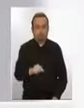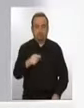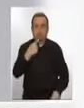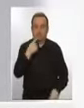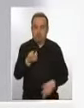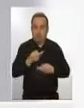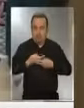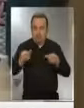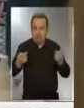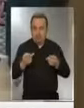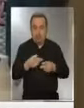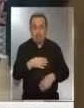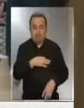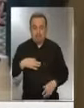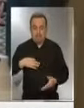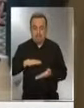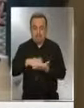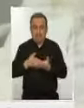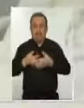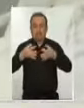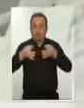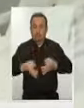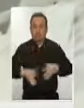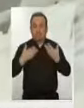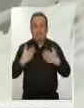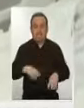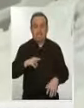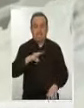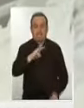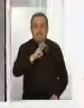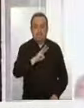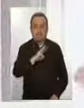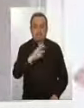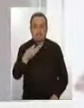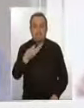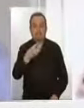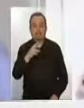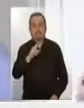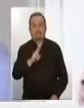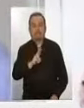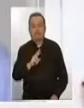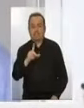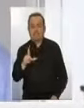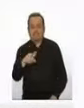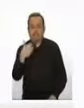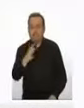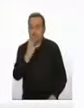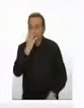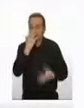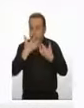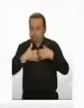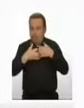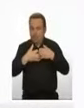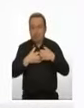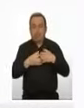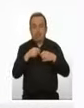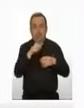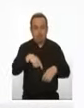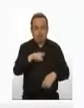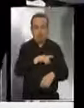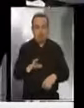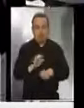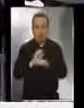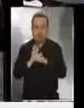de la autoridad sanitaria, en total ya hay 327 personas conectadas a un respirador artificial y todas